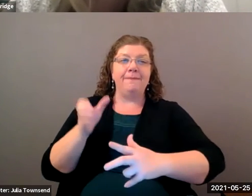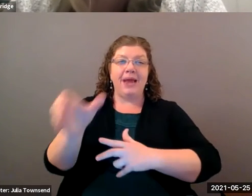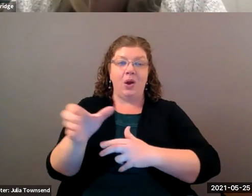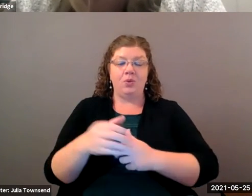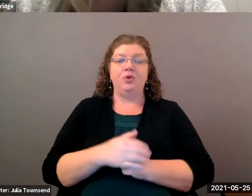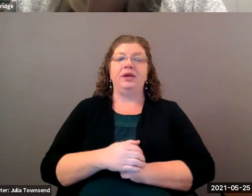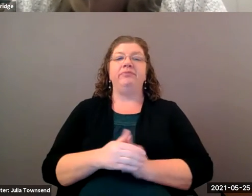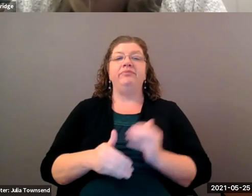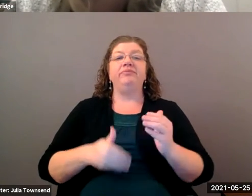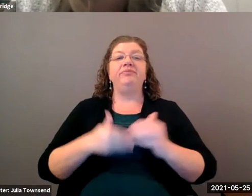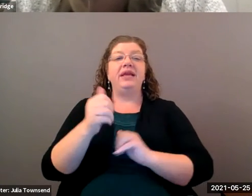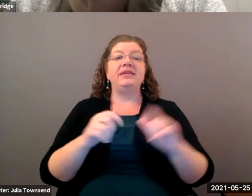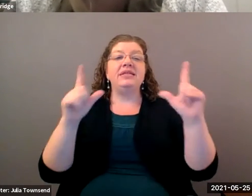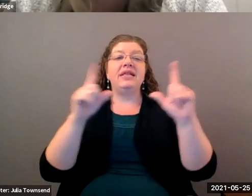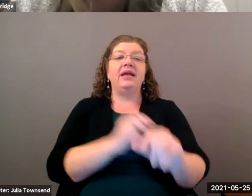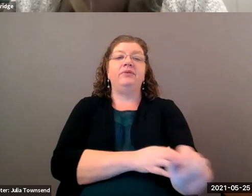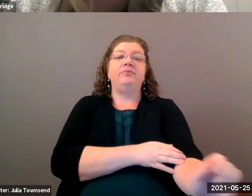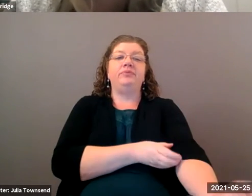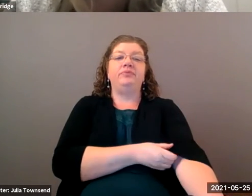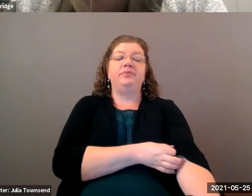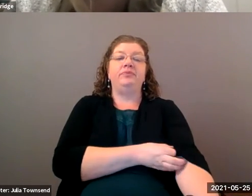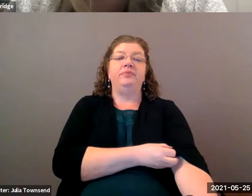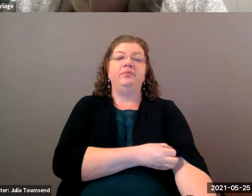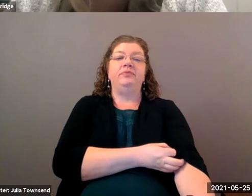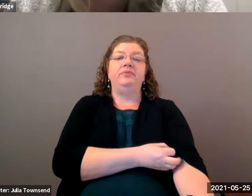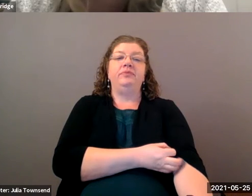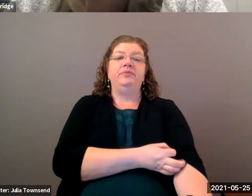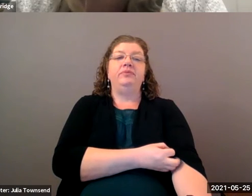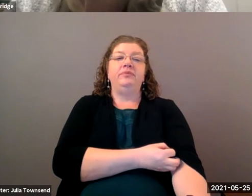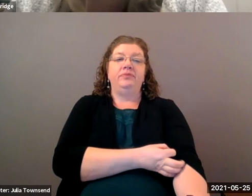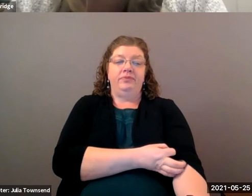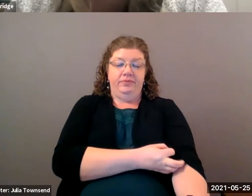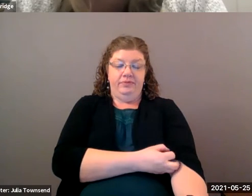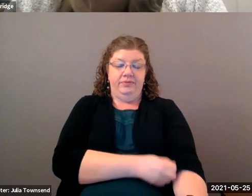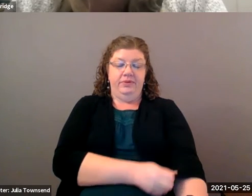y empoderadas. Próxima diapositiva.